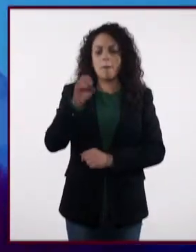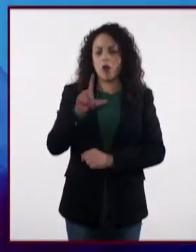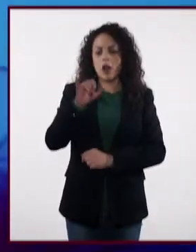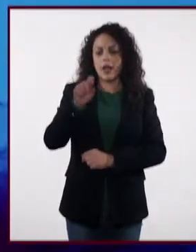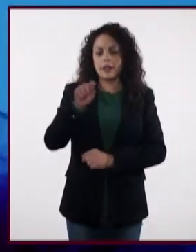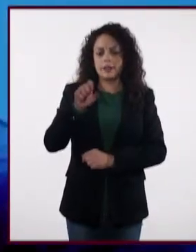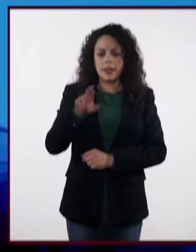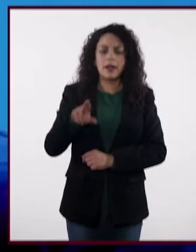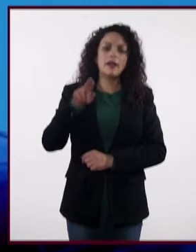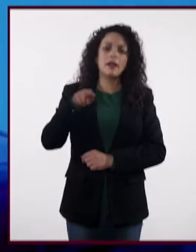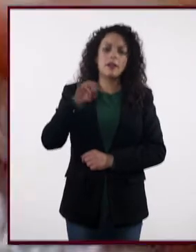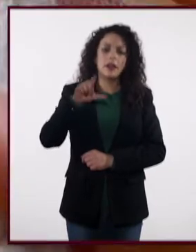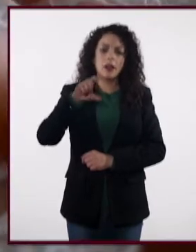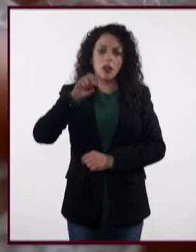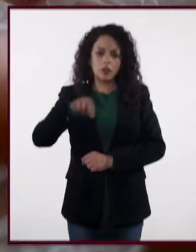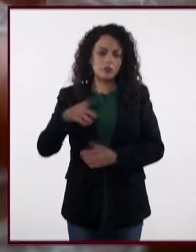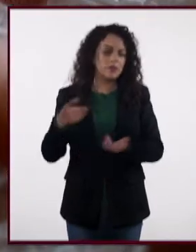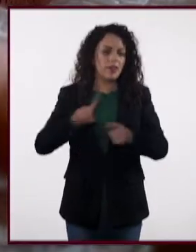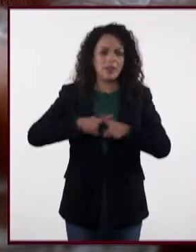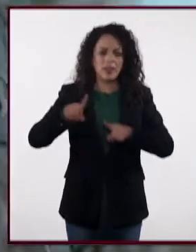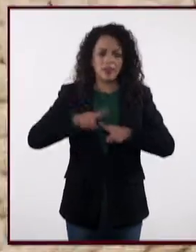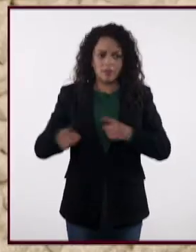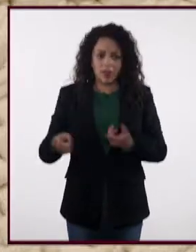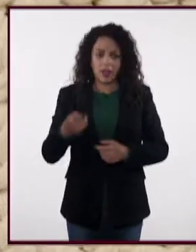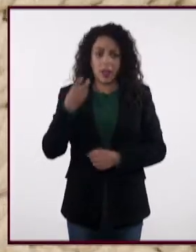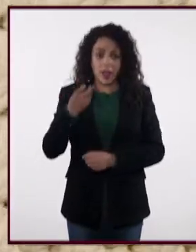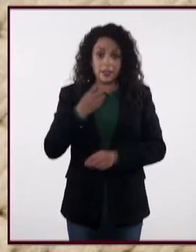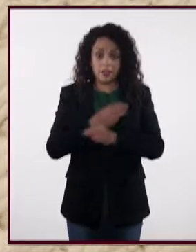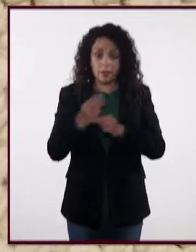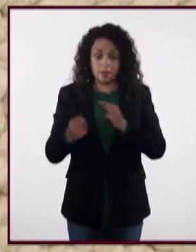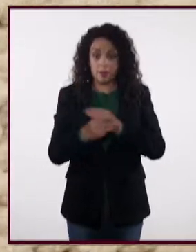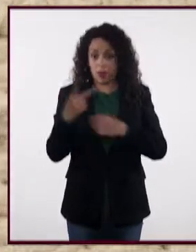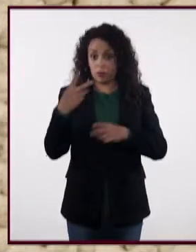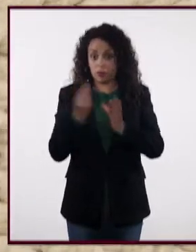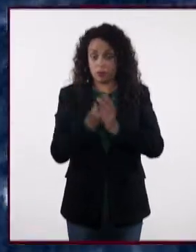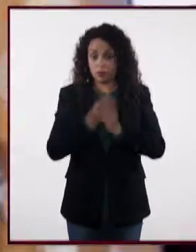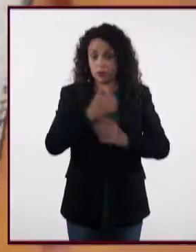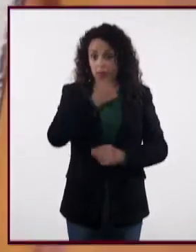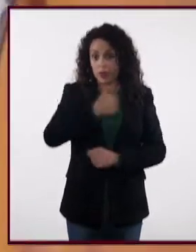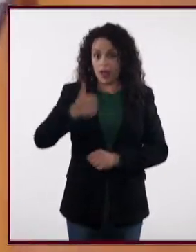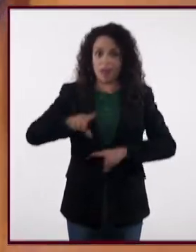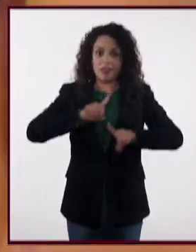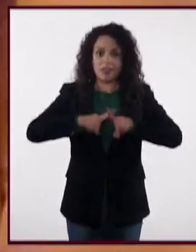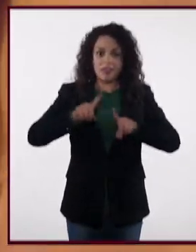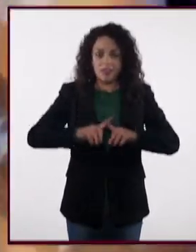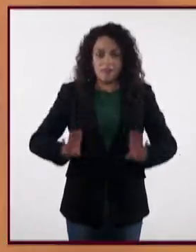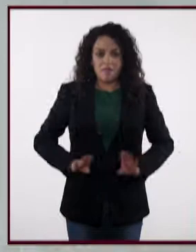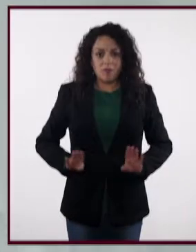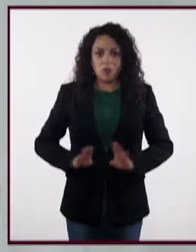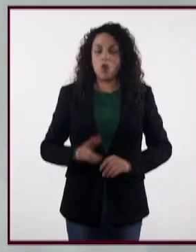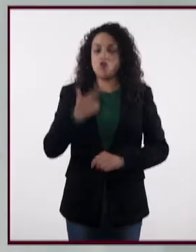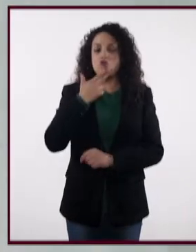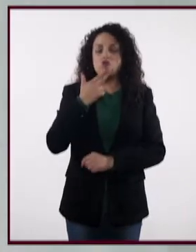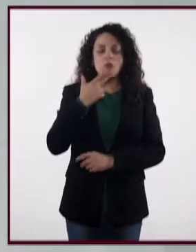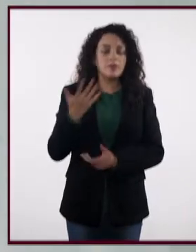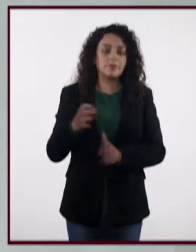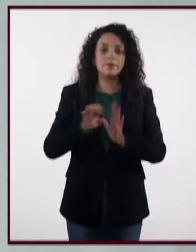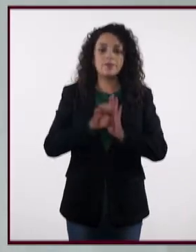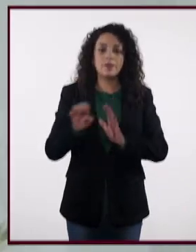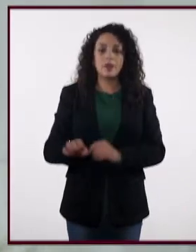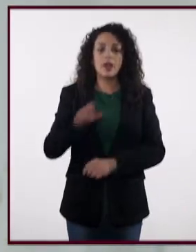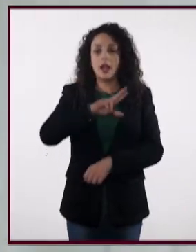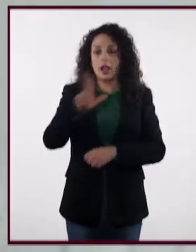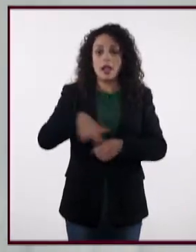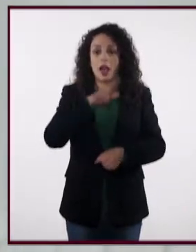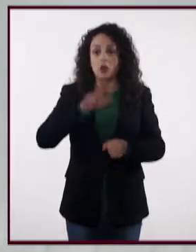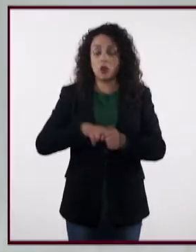plásticos industriales. Cada tipo de material tiene características distintas para distintos usos. Por ejemplo, las fibras naturales